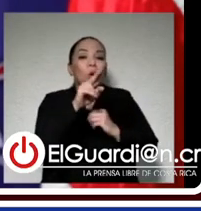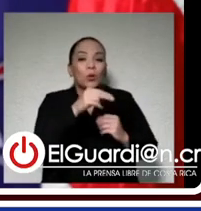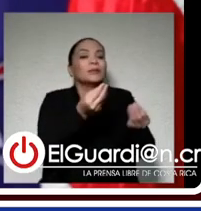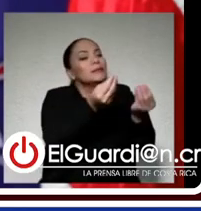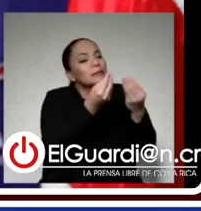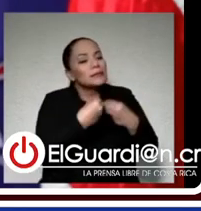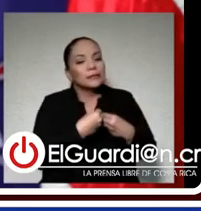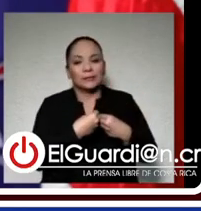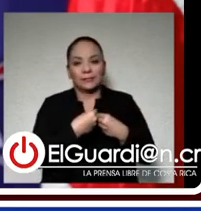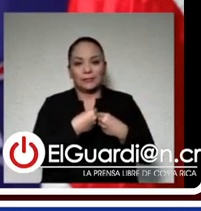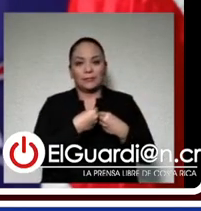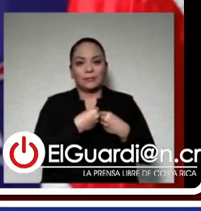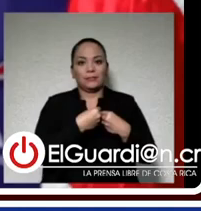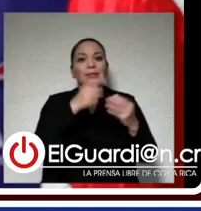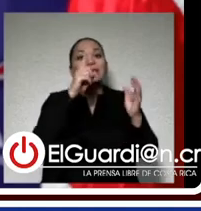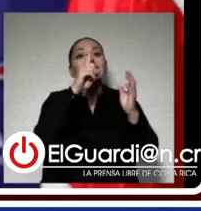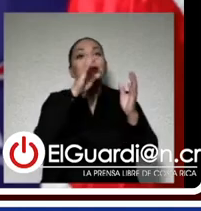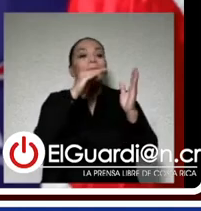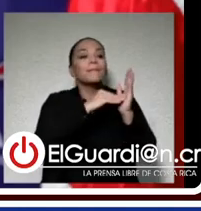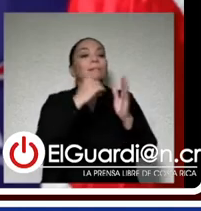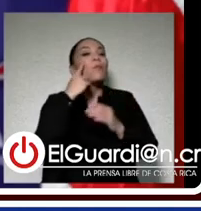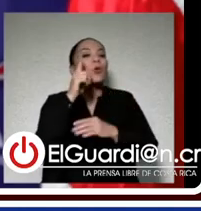300,000 colones en 3 pagos mensuales.